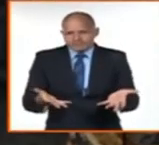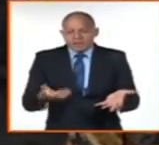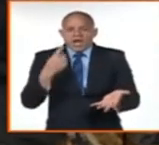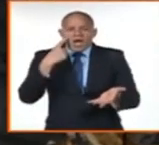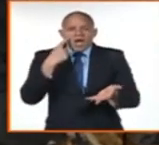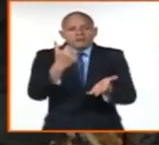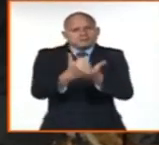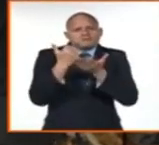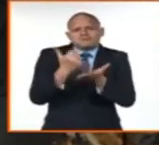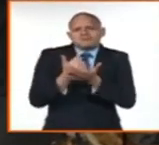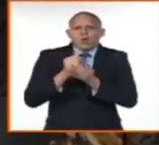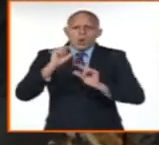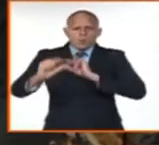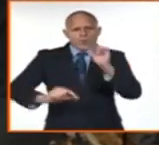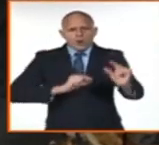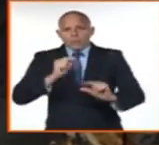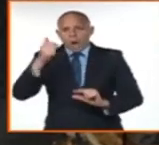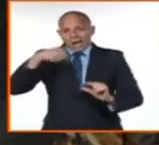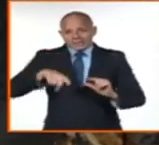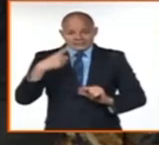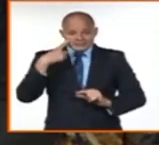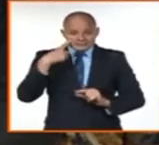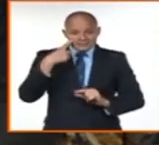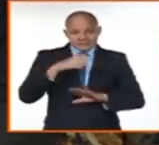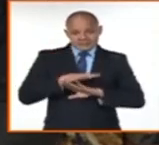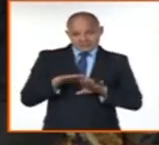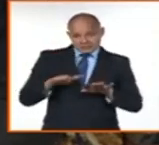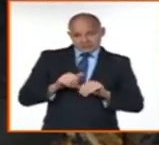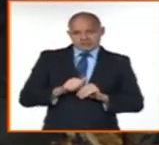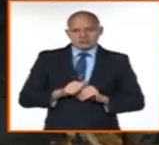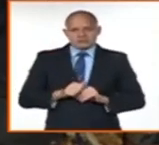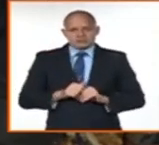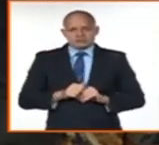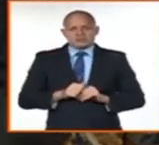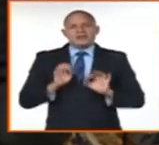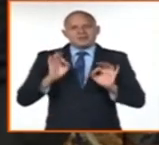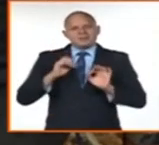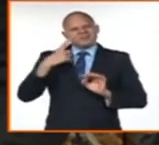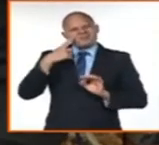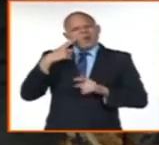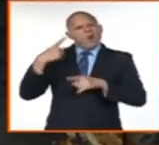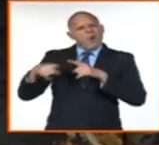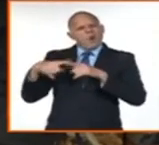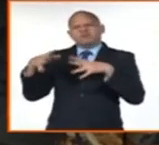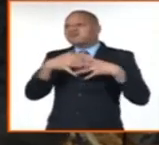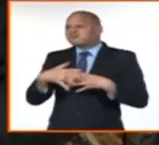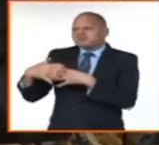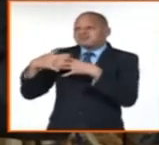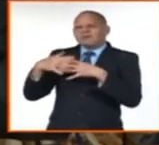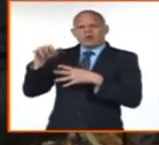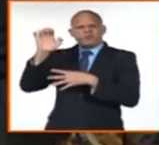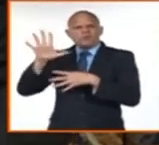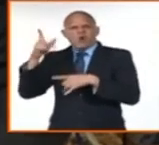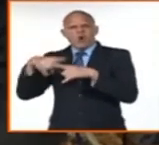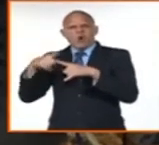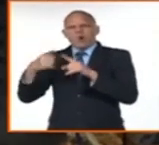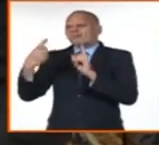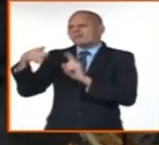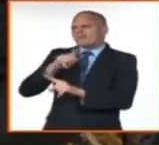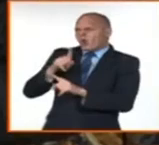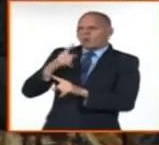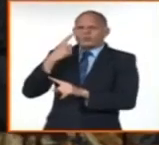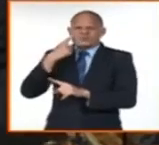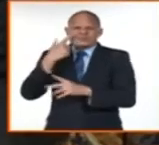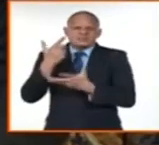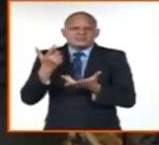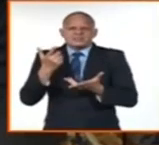que tenemos de imponernos a una plataforma hegemonista, imperialista, que va contra la naturaleza